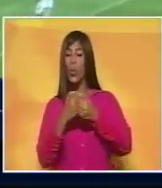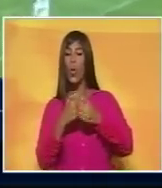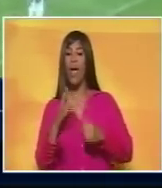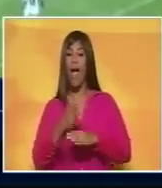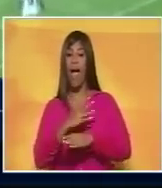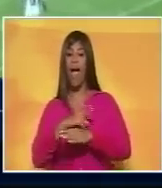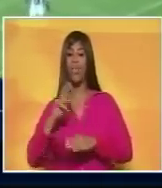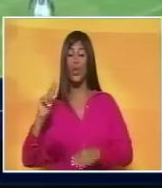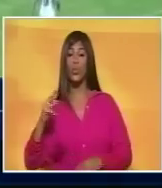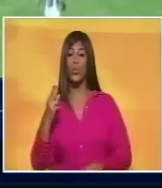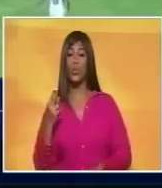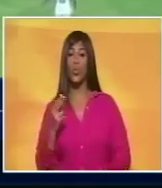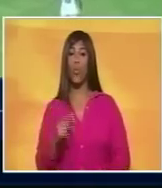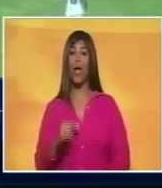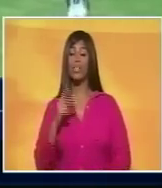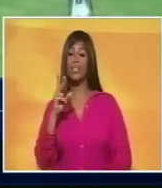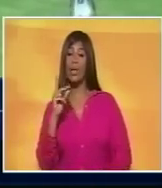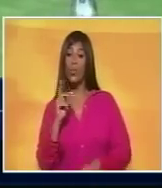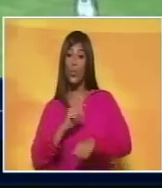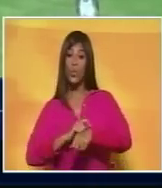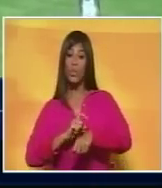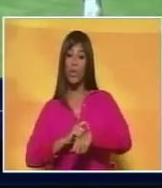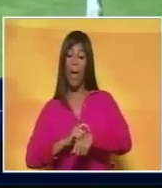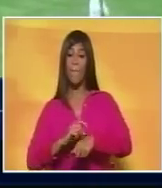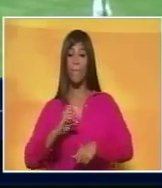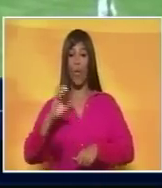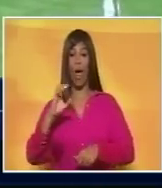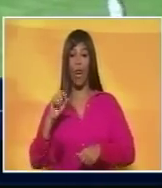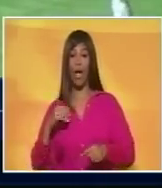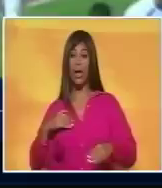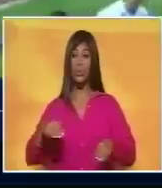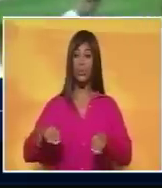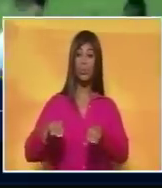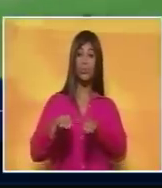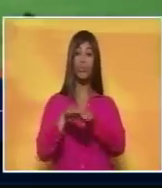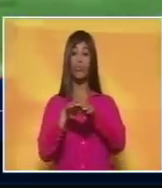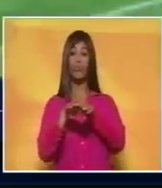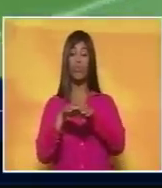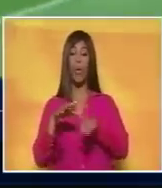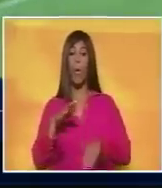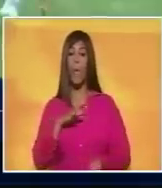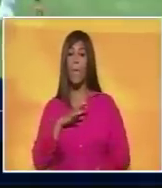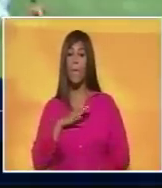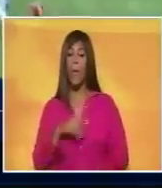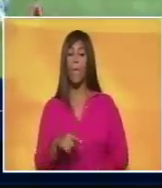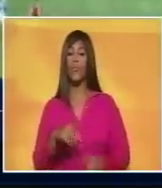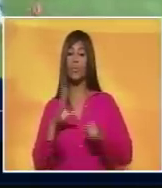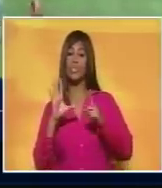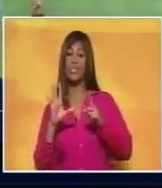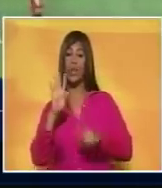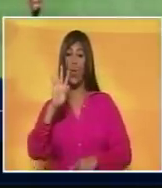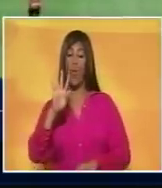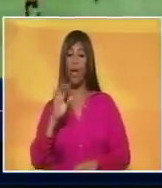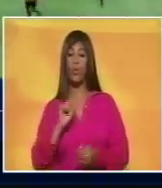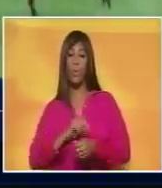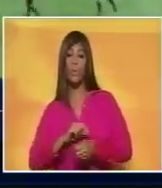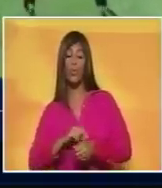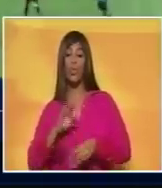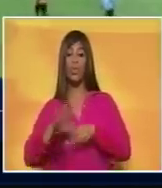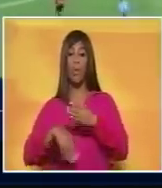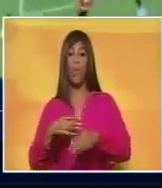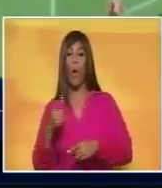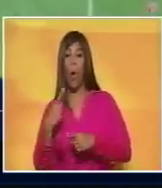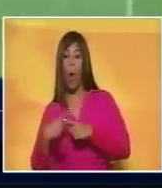Uruguay. Fue en el segundo tiempo que el Caracas logró empatar la serie por intermedio de Jesús Arrieta al 64, mientras que